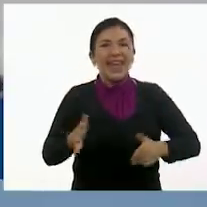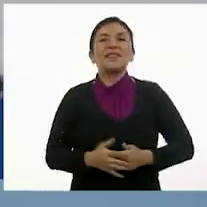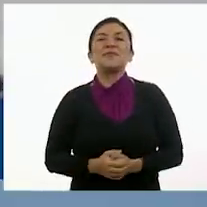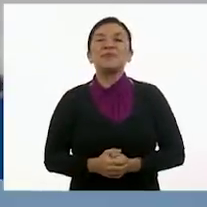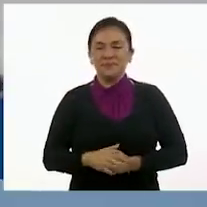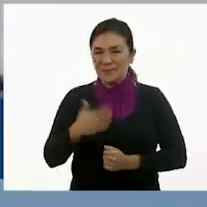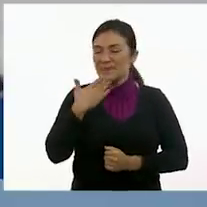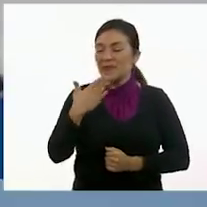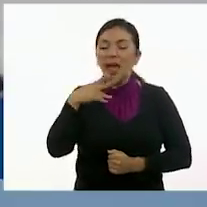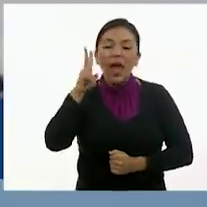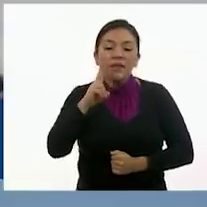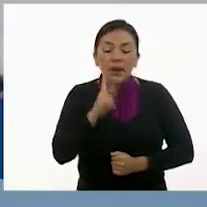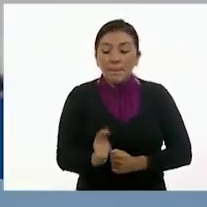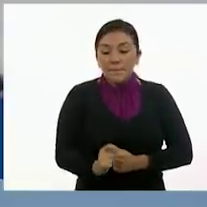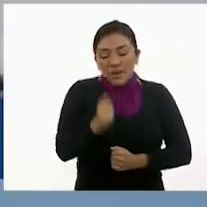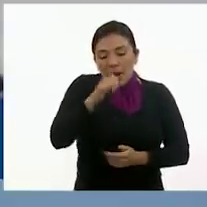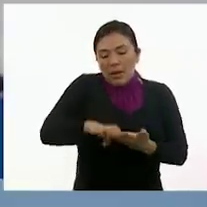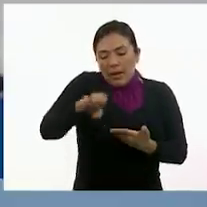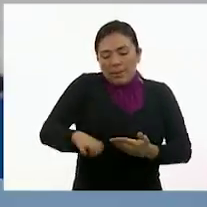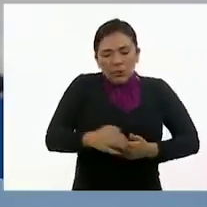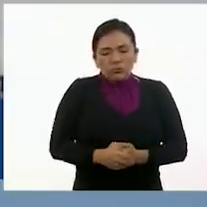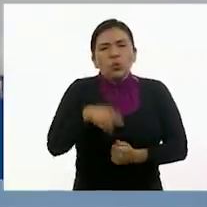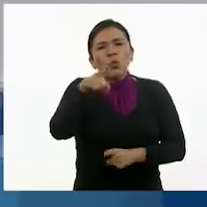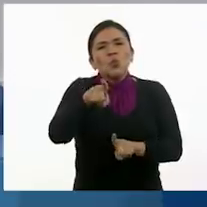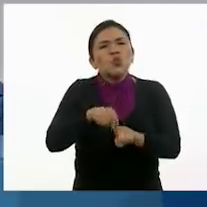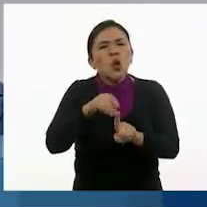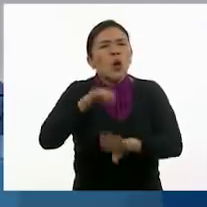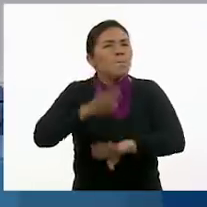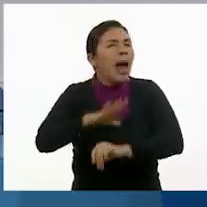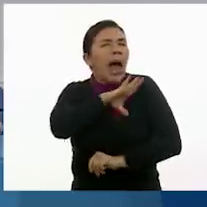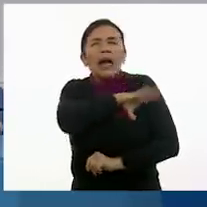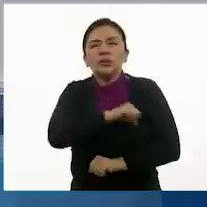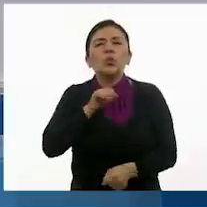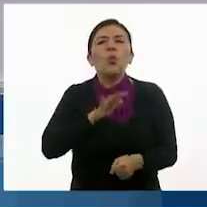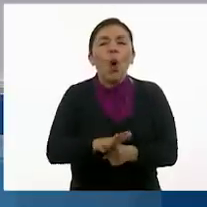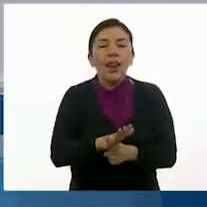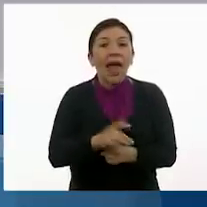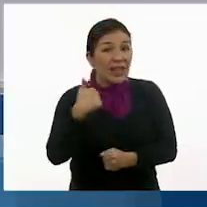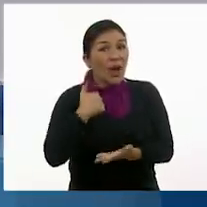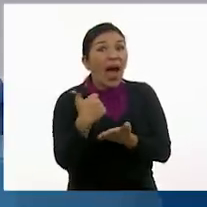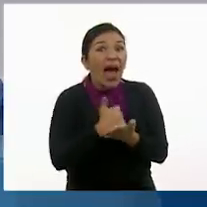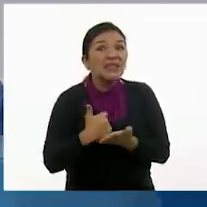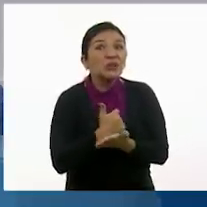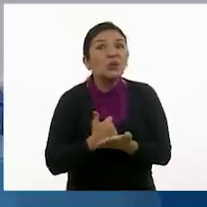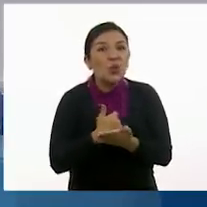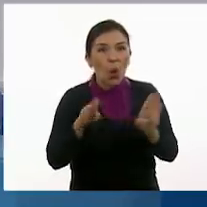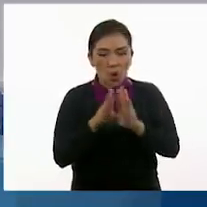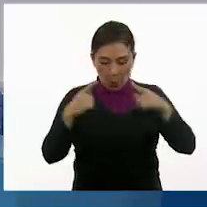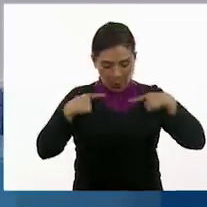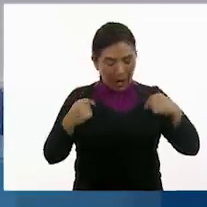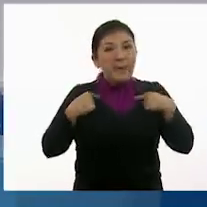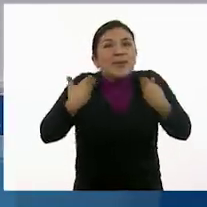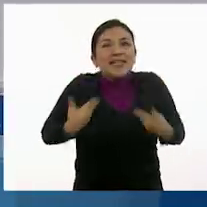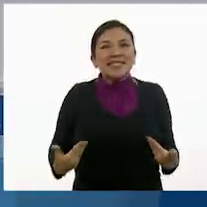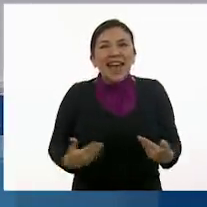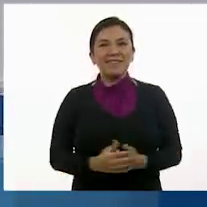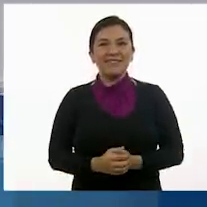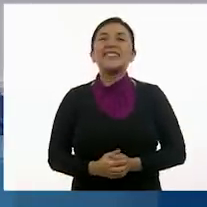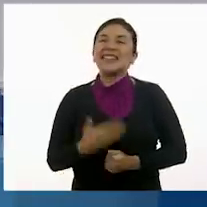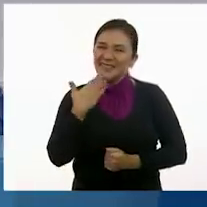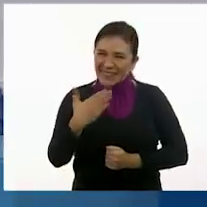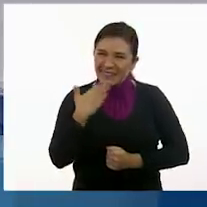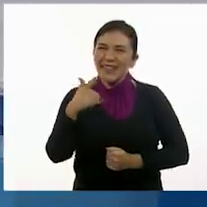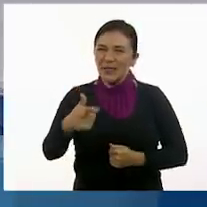bien. Bueno, por ejemplo, ¿cuál es tu color favorito, Raúl? El azul, como mi camisa. Exacto,